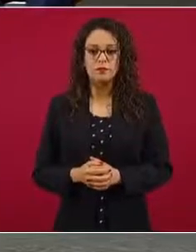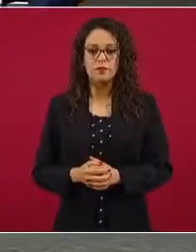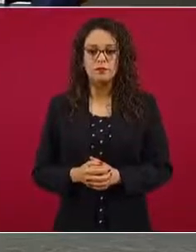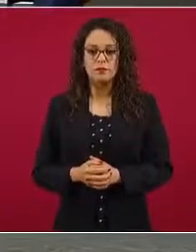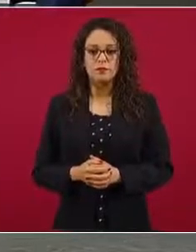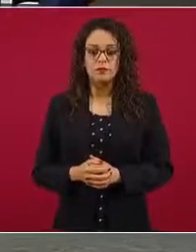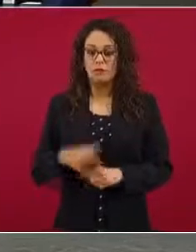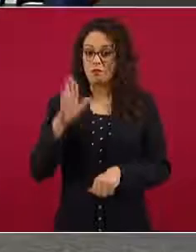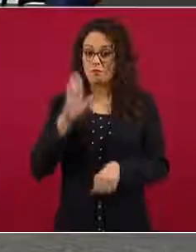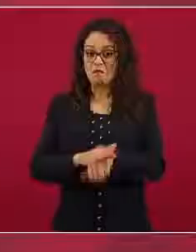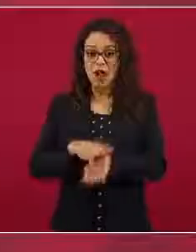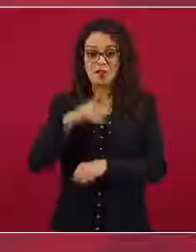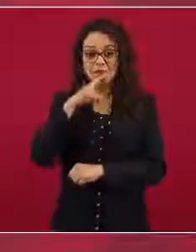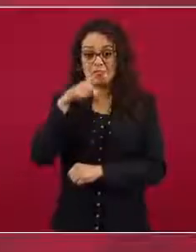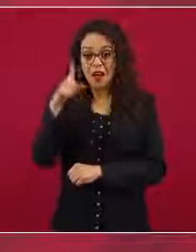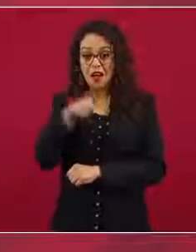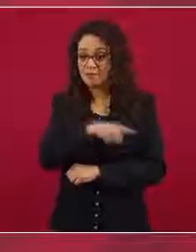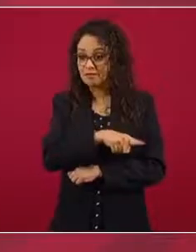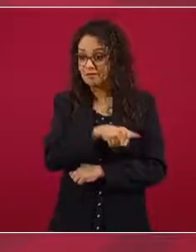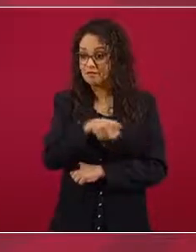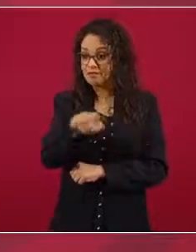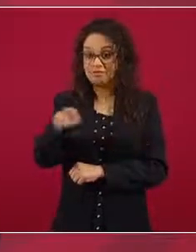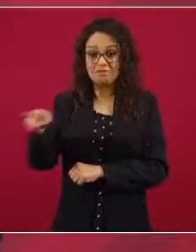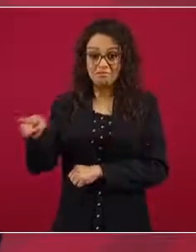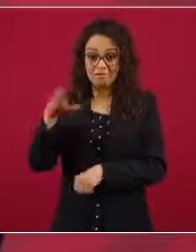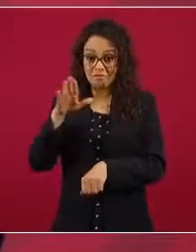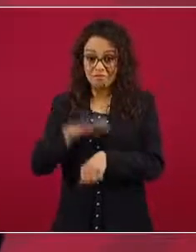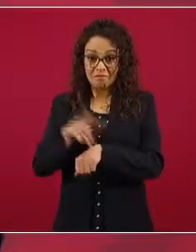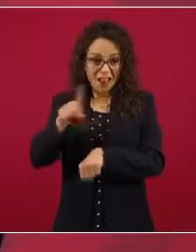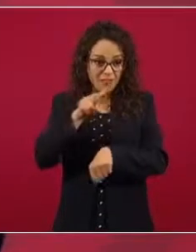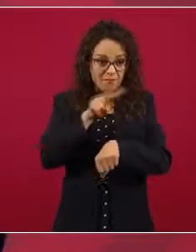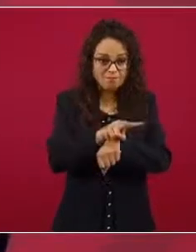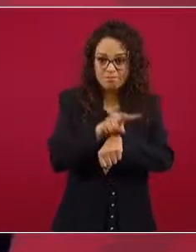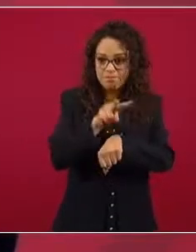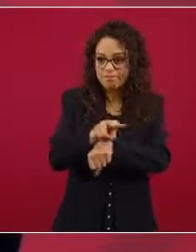Son los mejores vigilantes,